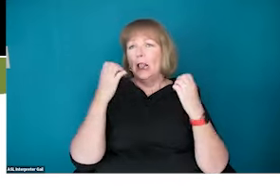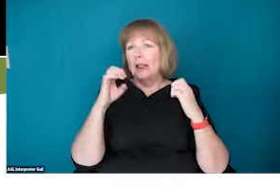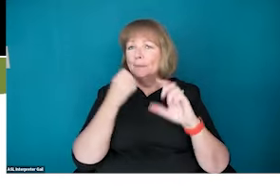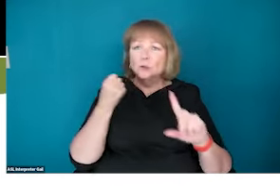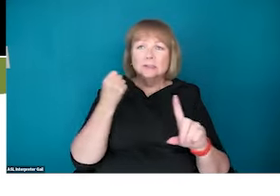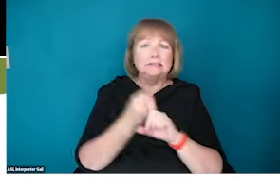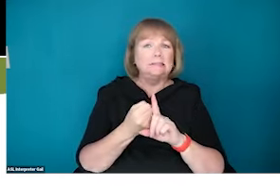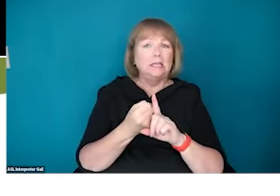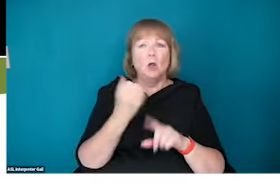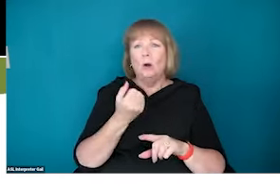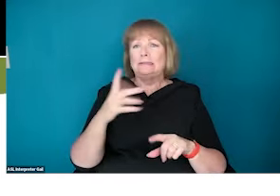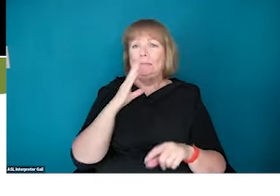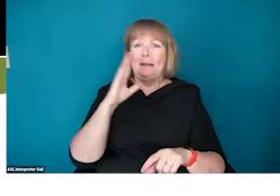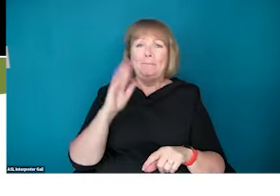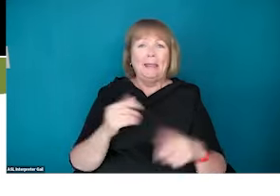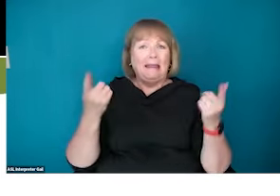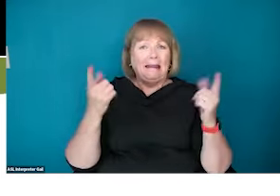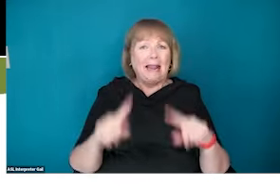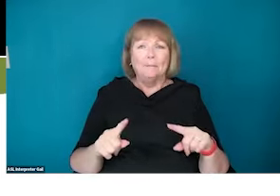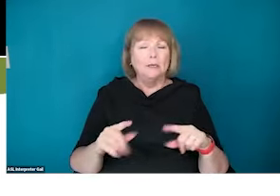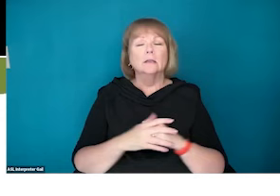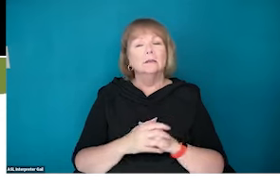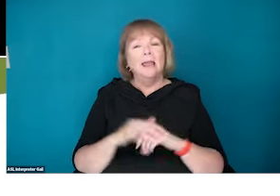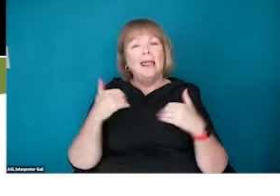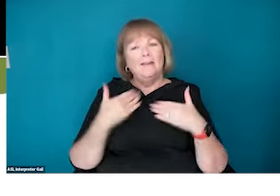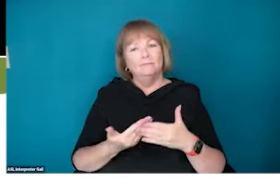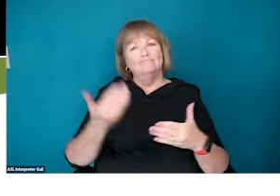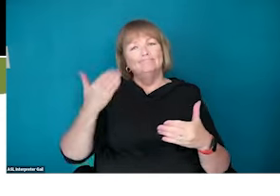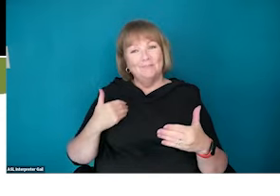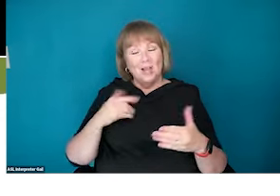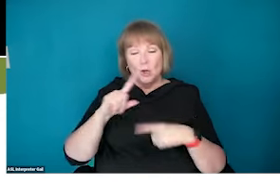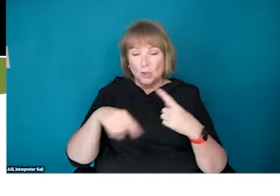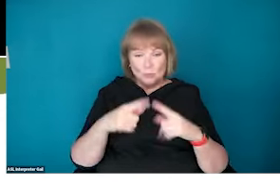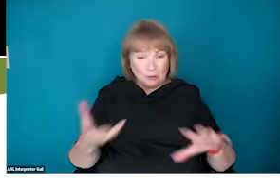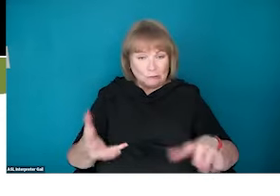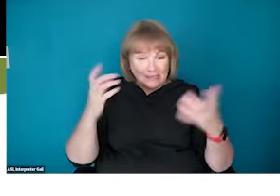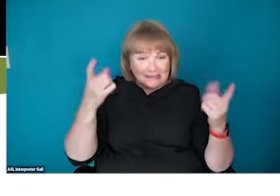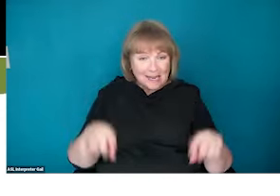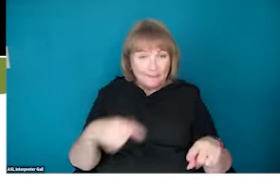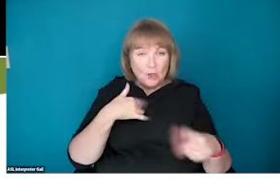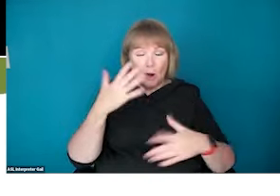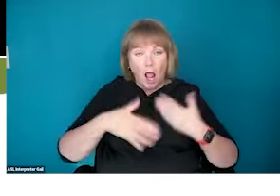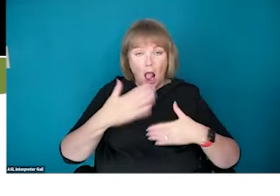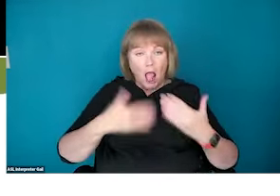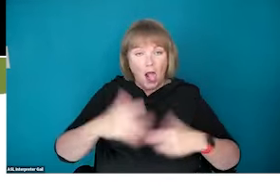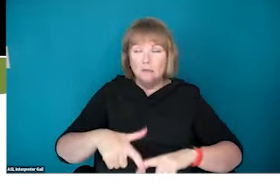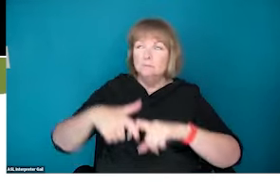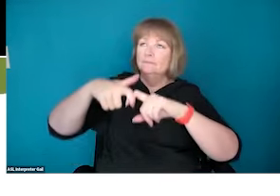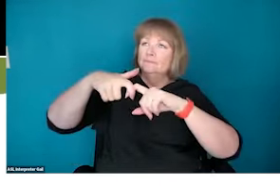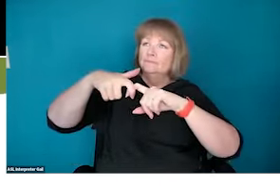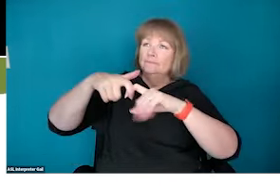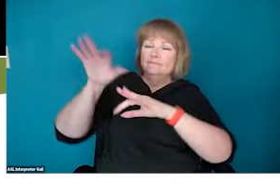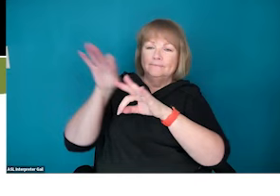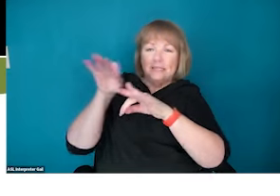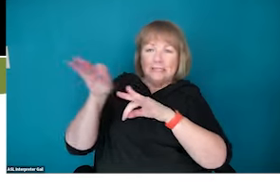procesos críticos o los procesos de las emergencias, porque no se tiene este importante pedazo de información. Es tratar de hacerlo